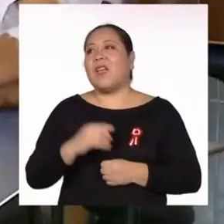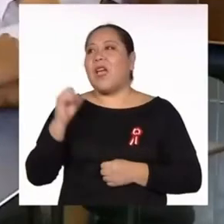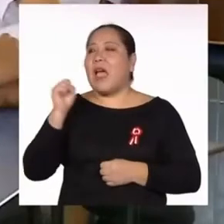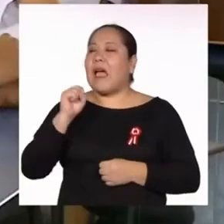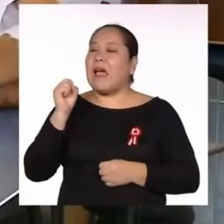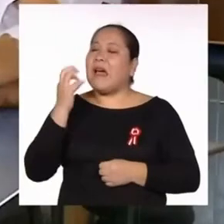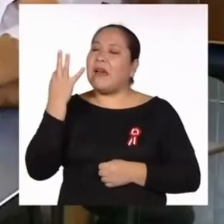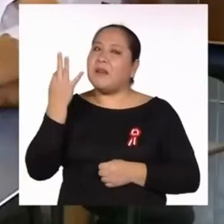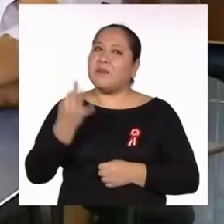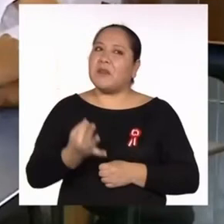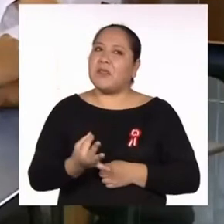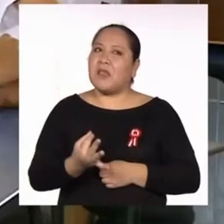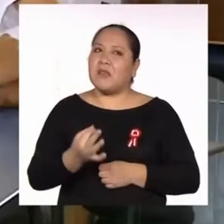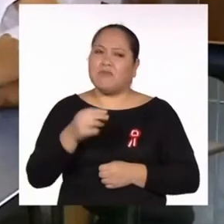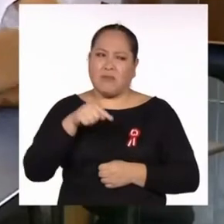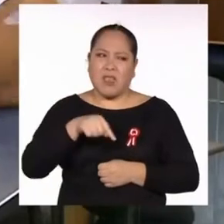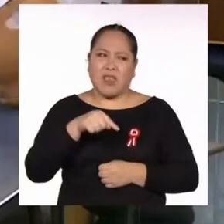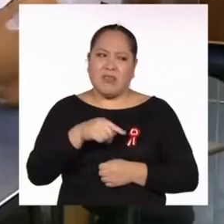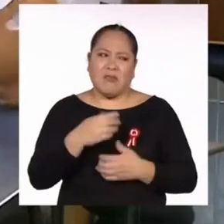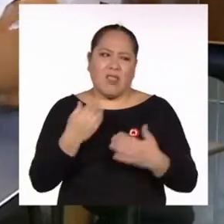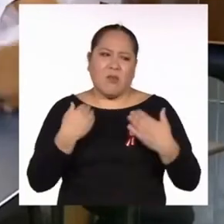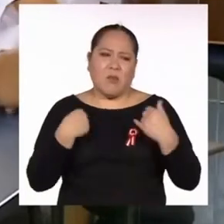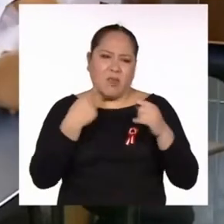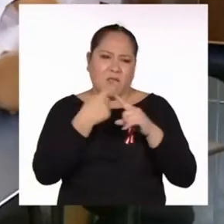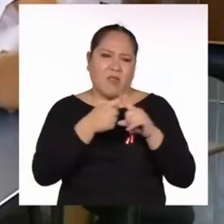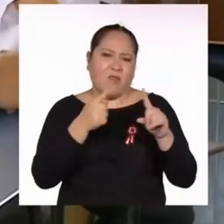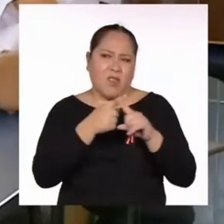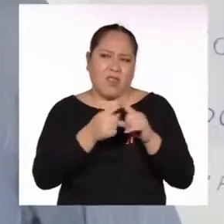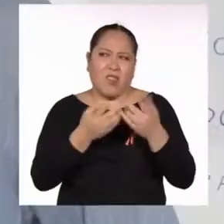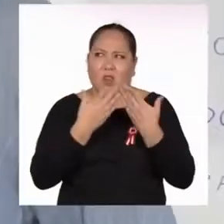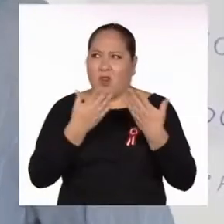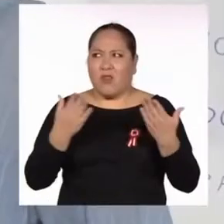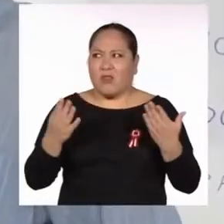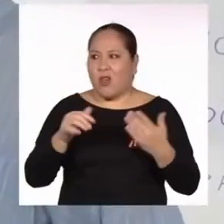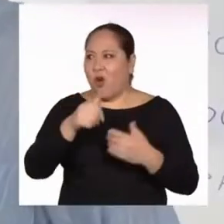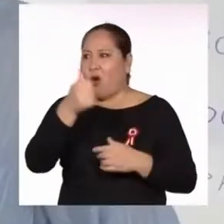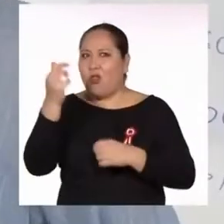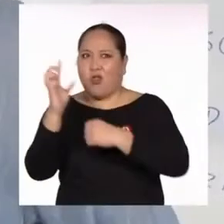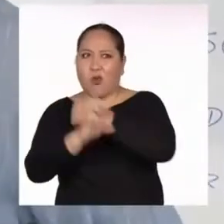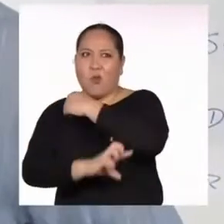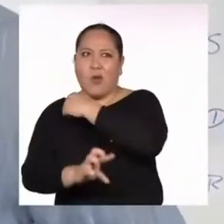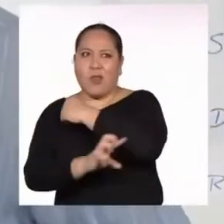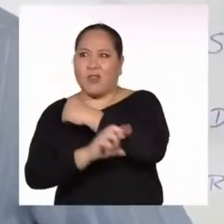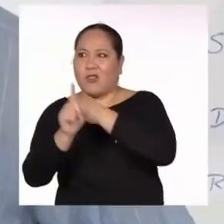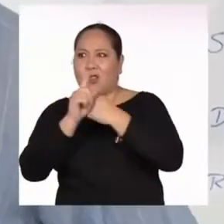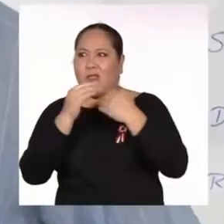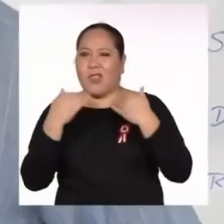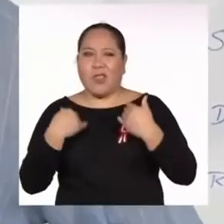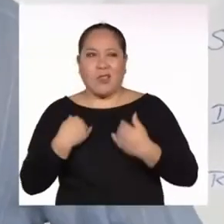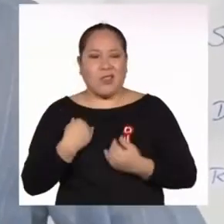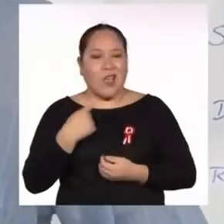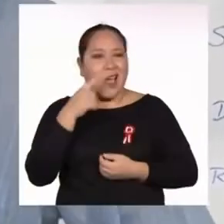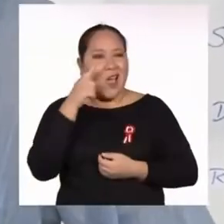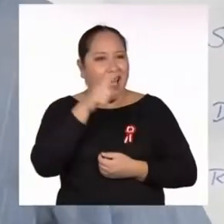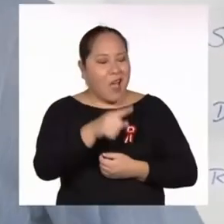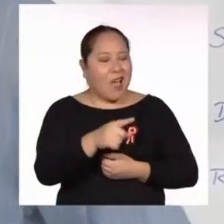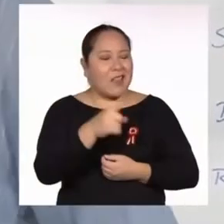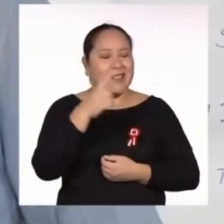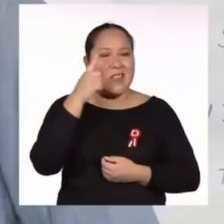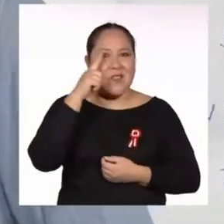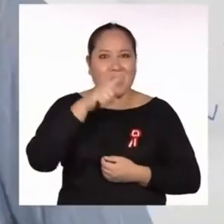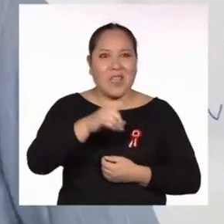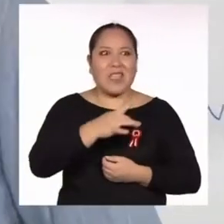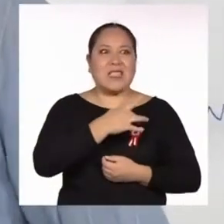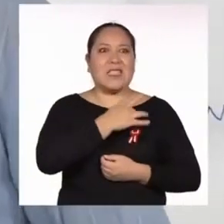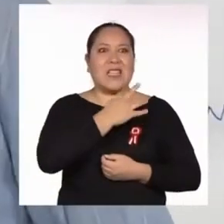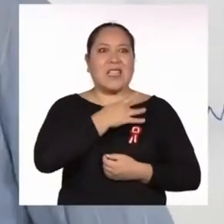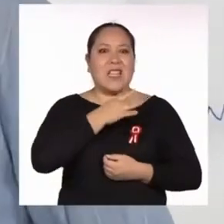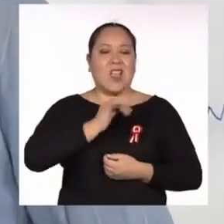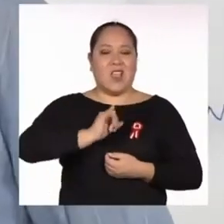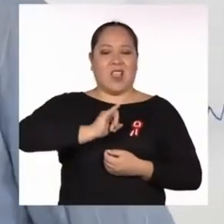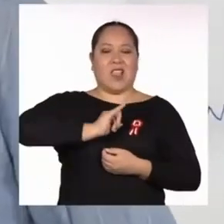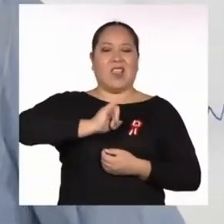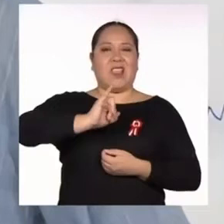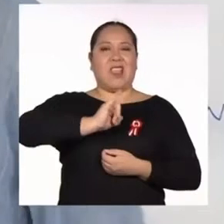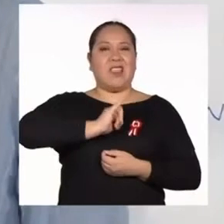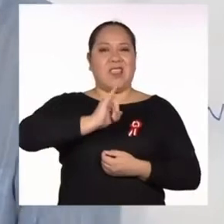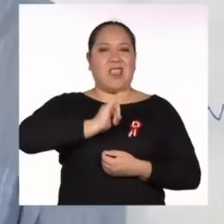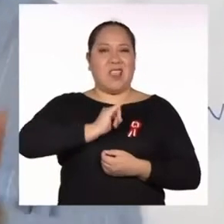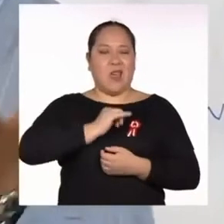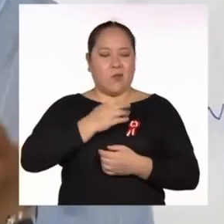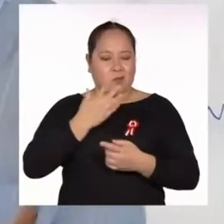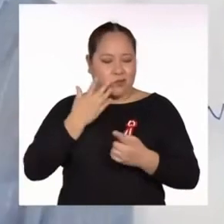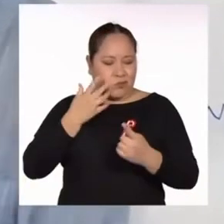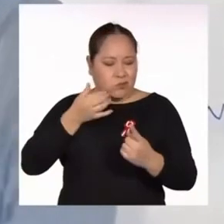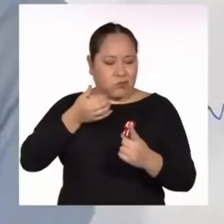nosotros tenemos cosas que otros países no tienen somos únicos no se están dando cuenta que nos estamos identificando con nuestro país